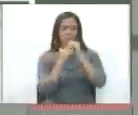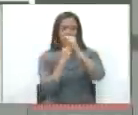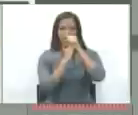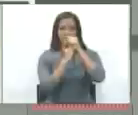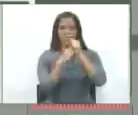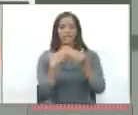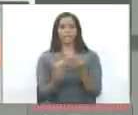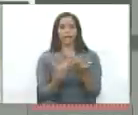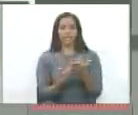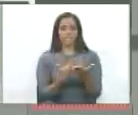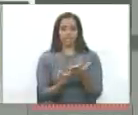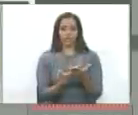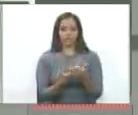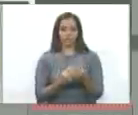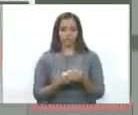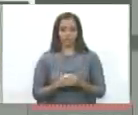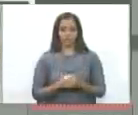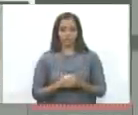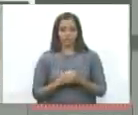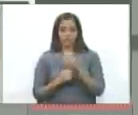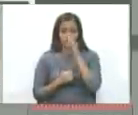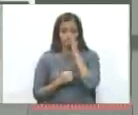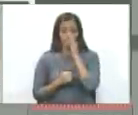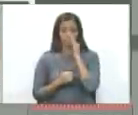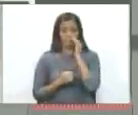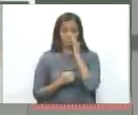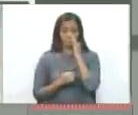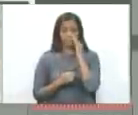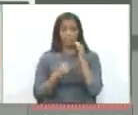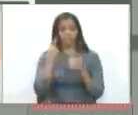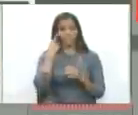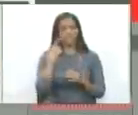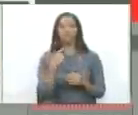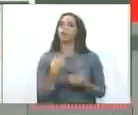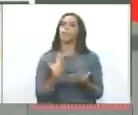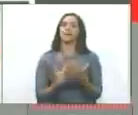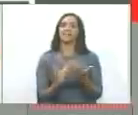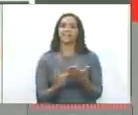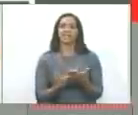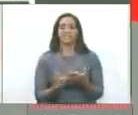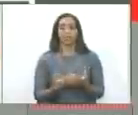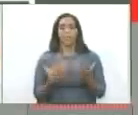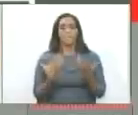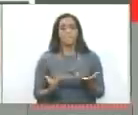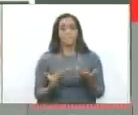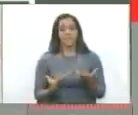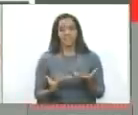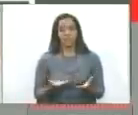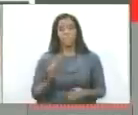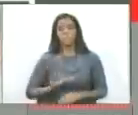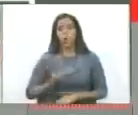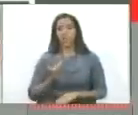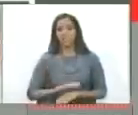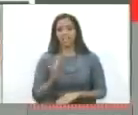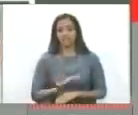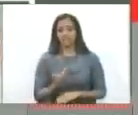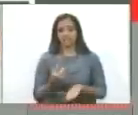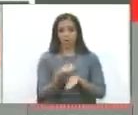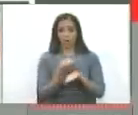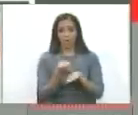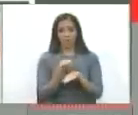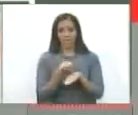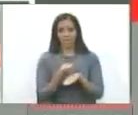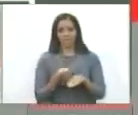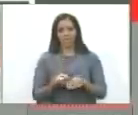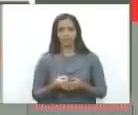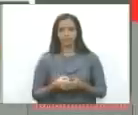Correcto. Usted sabe que el partido allí tiene un peso extraordinario en el gobierno como tal y... Claro,